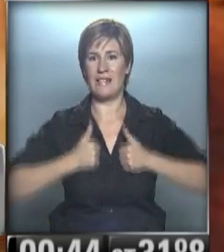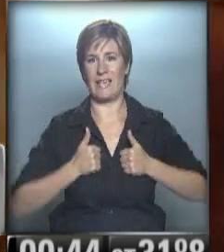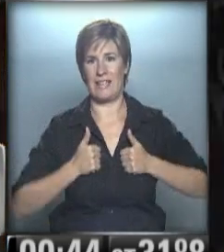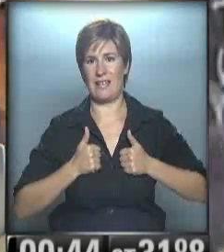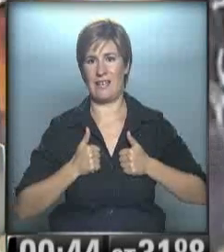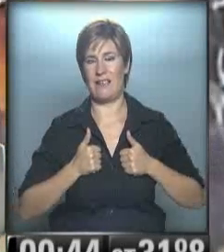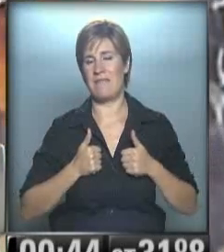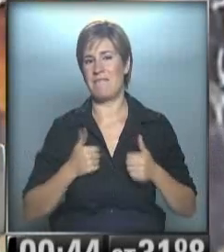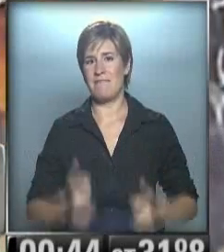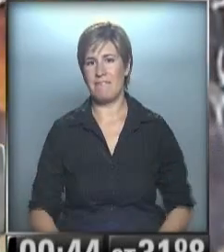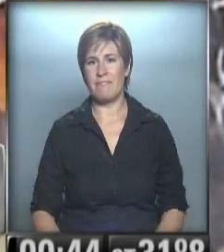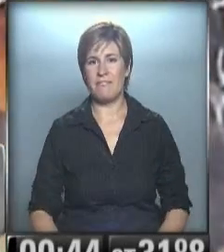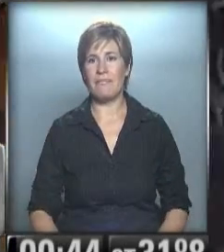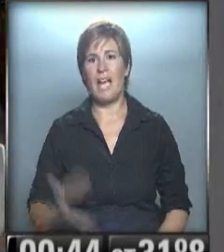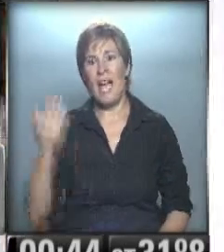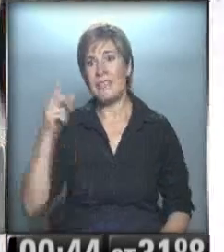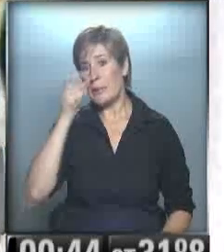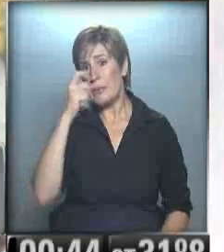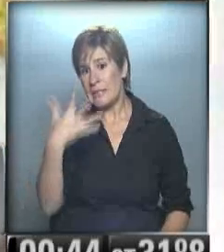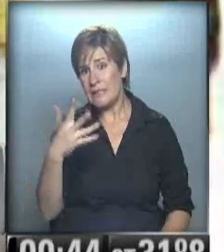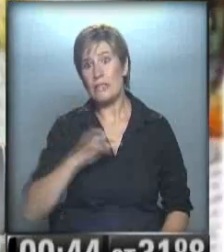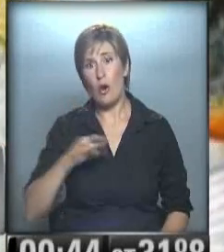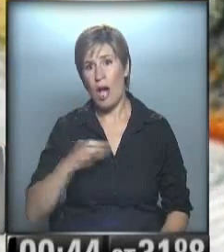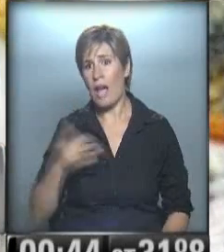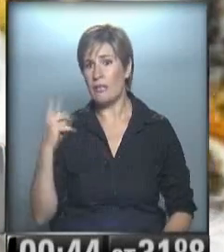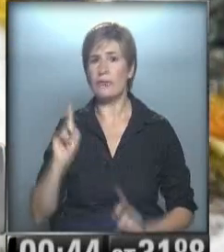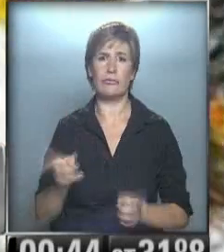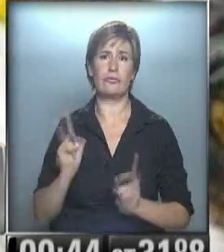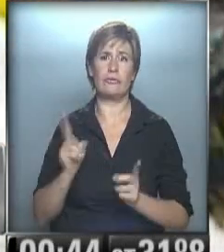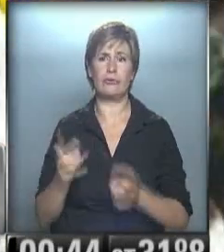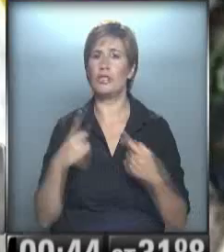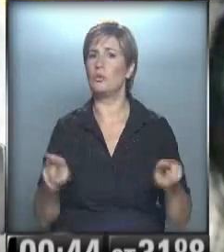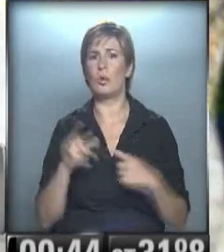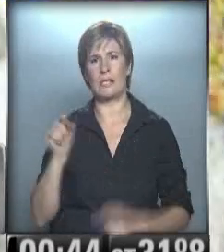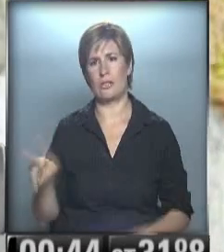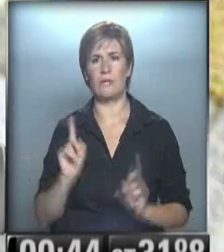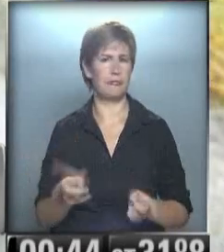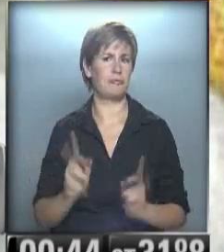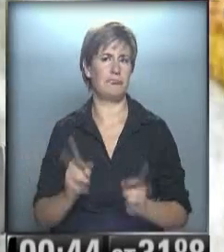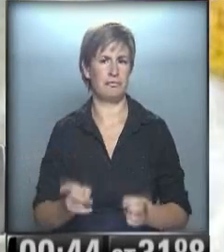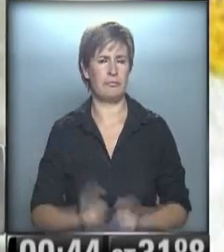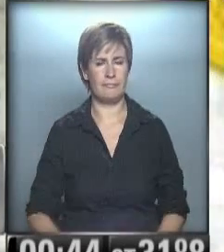ley. Hace 25 años que sigue sonando su hermosa música.